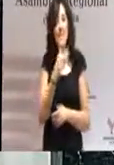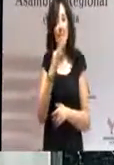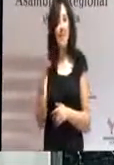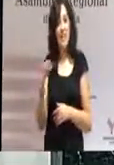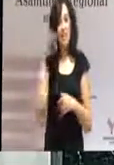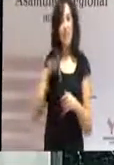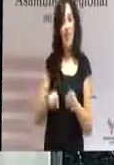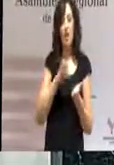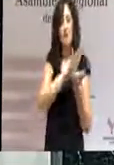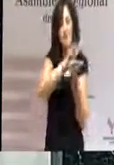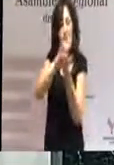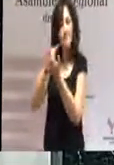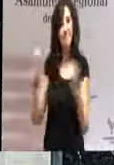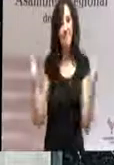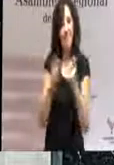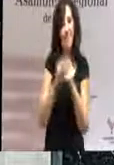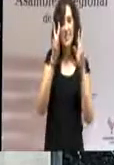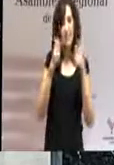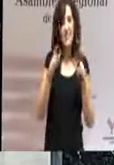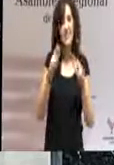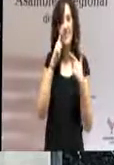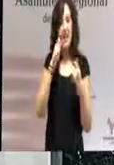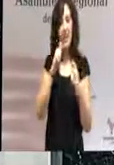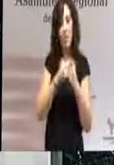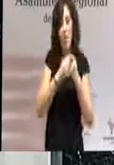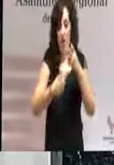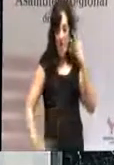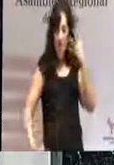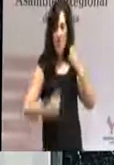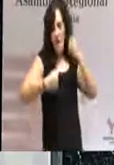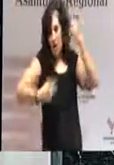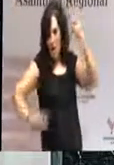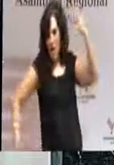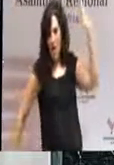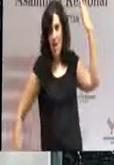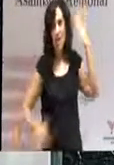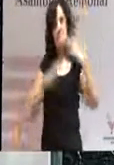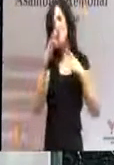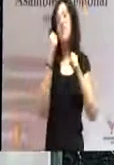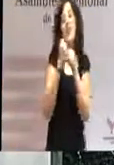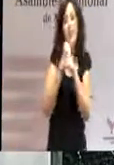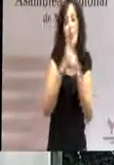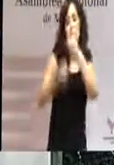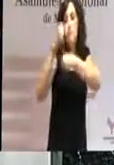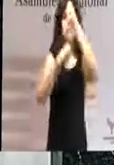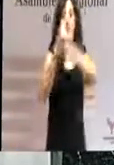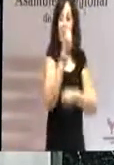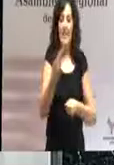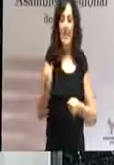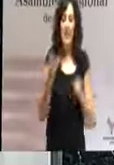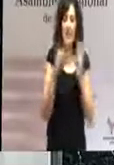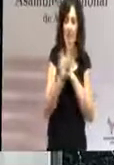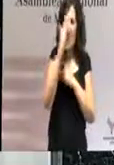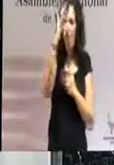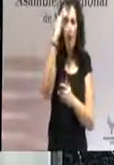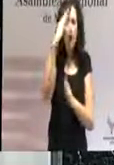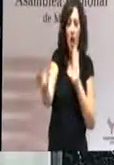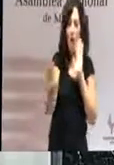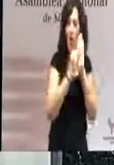elevando carga de trabajo y listas de espera. Es una cuestión ideológica que perjudica a la